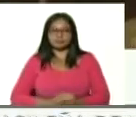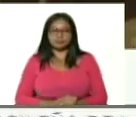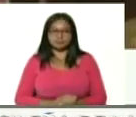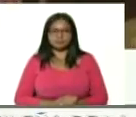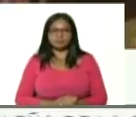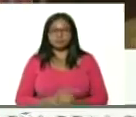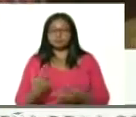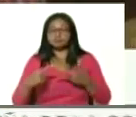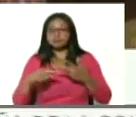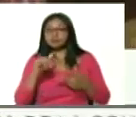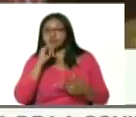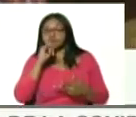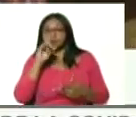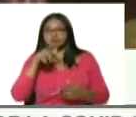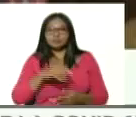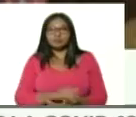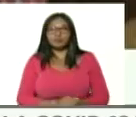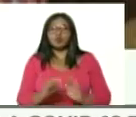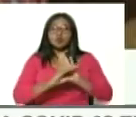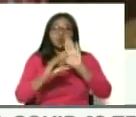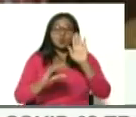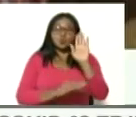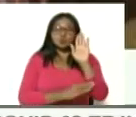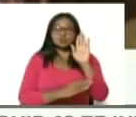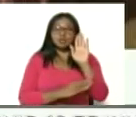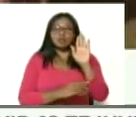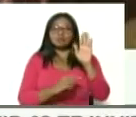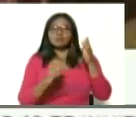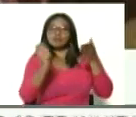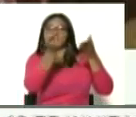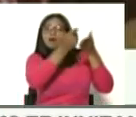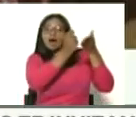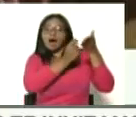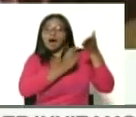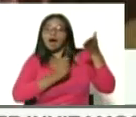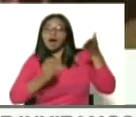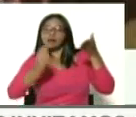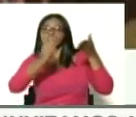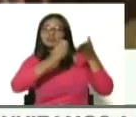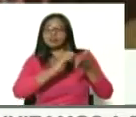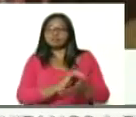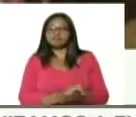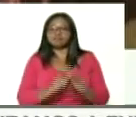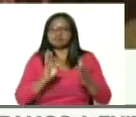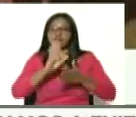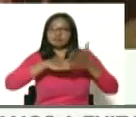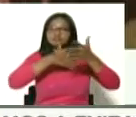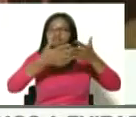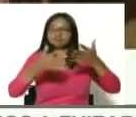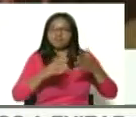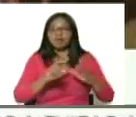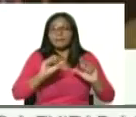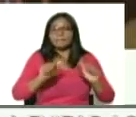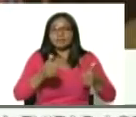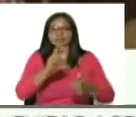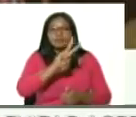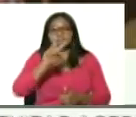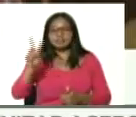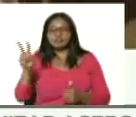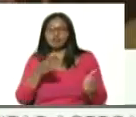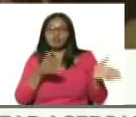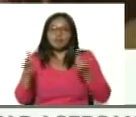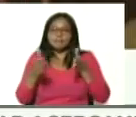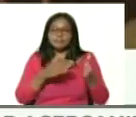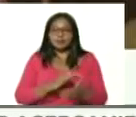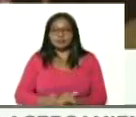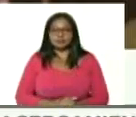información importante, presidente, es el concurso de muralismo. El concurso ya se hicieron los estatutos, se hizo el cronograma y arranca el 22 de marzo. En